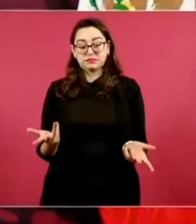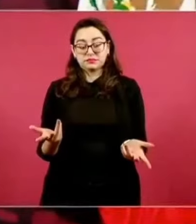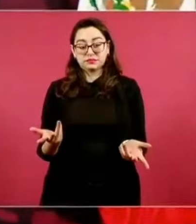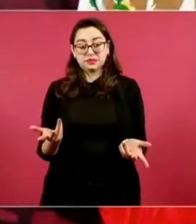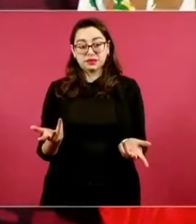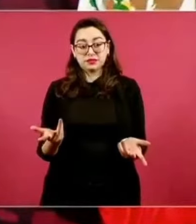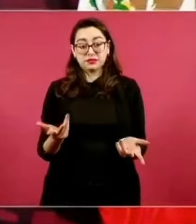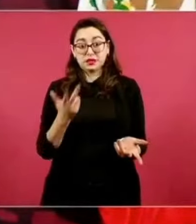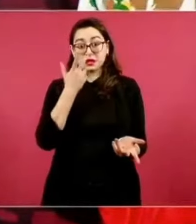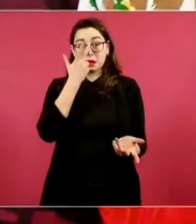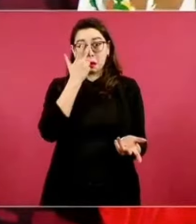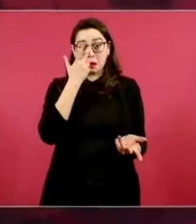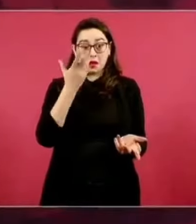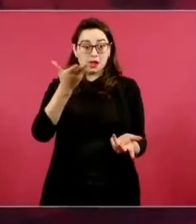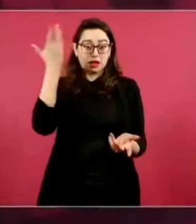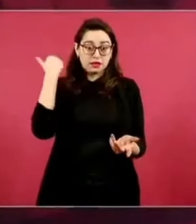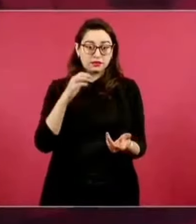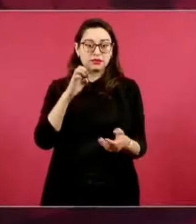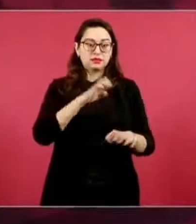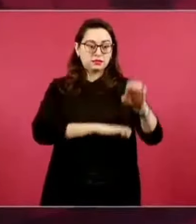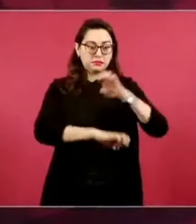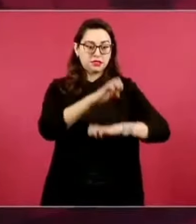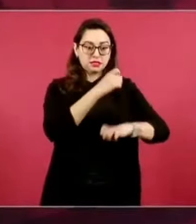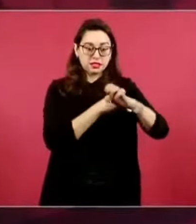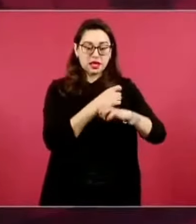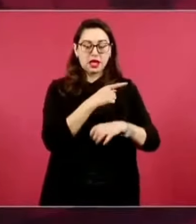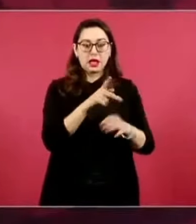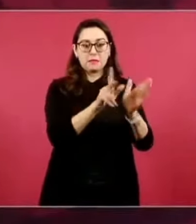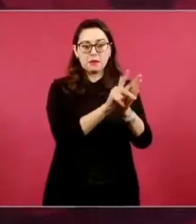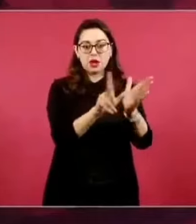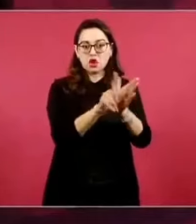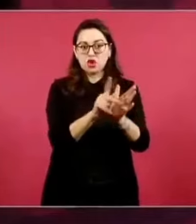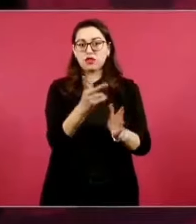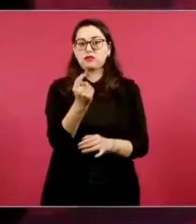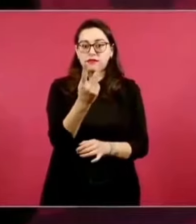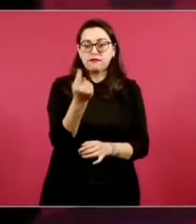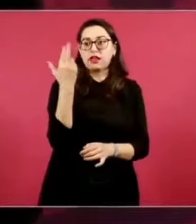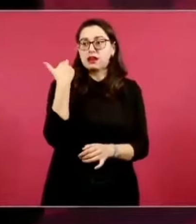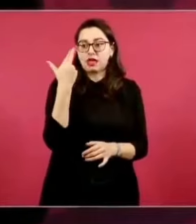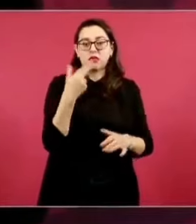universal les pagaban a los